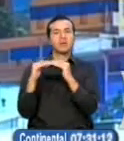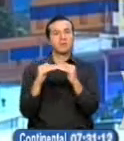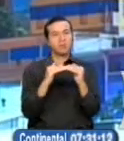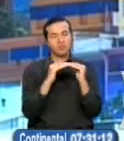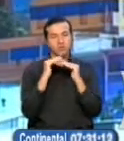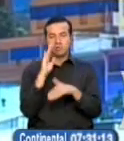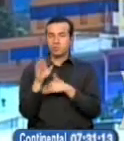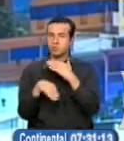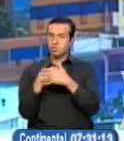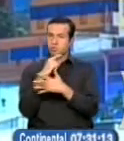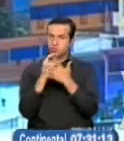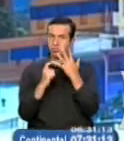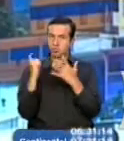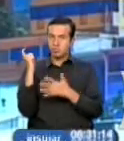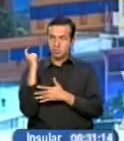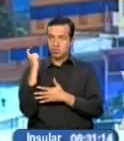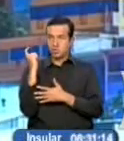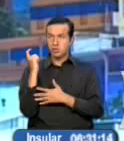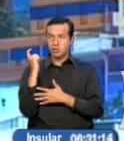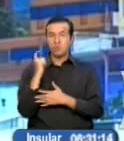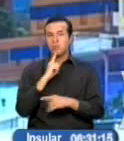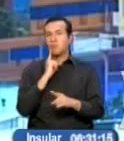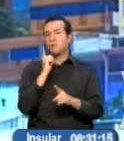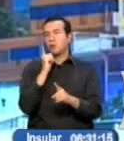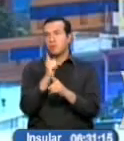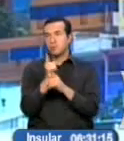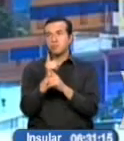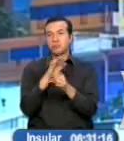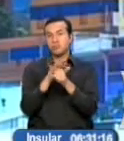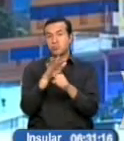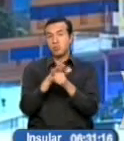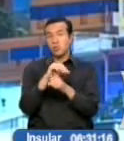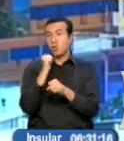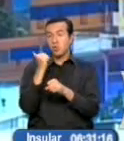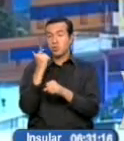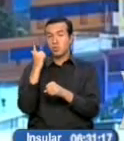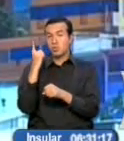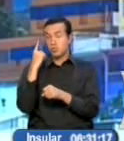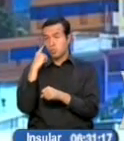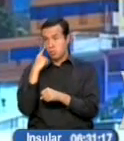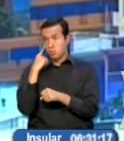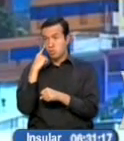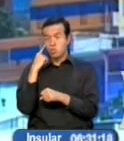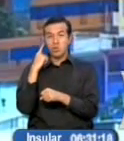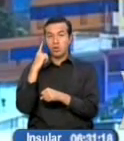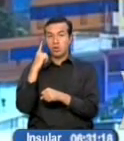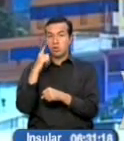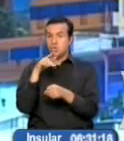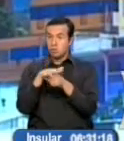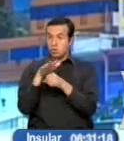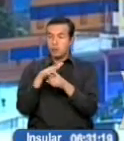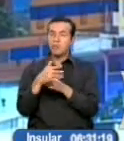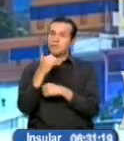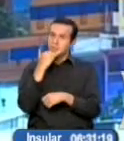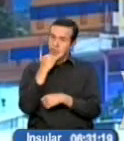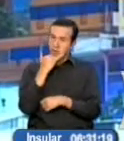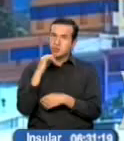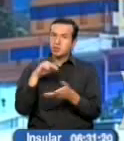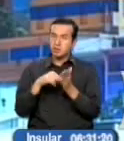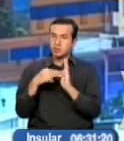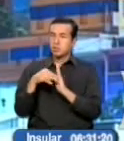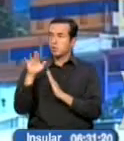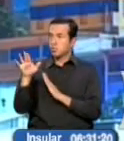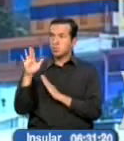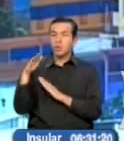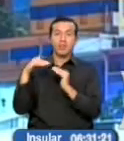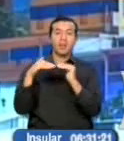que todos necesitamos. El hecho de querer influir en otra función del Estado, para mí, es señal inequívoca de que comienza en